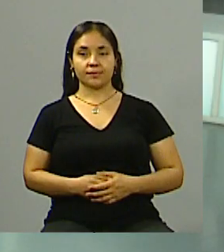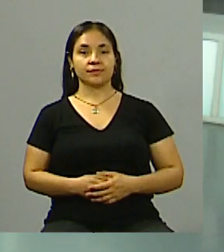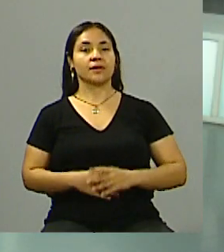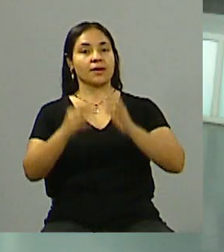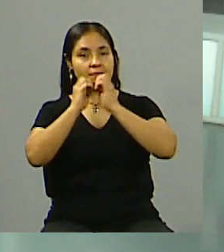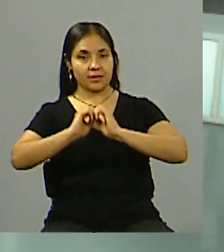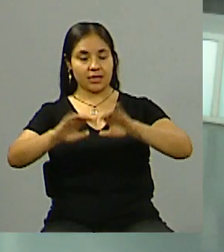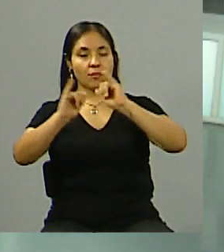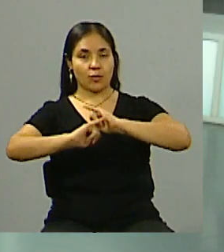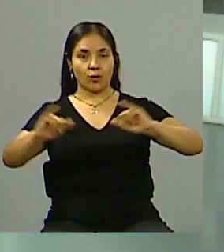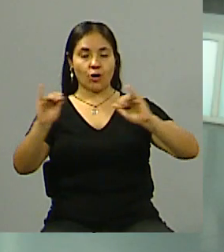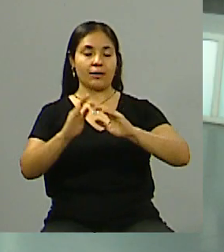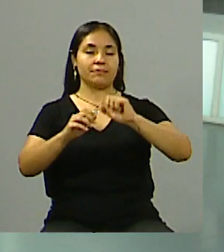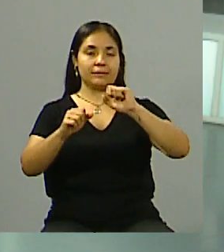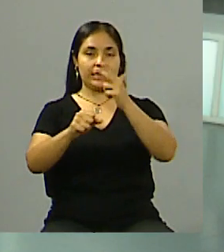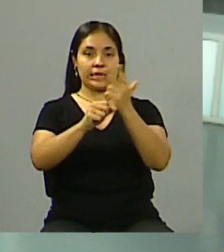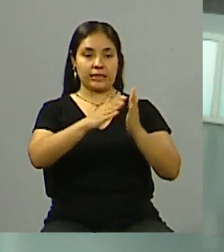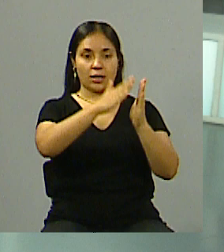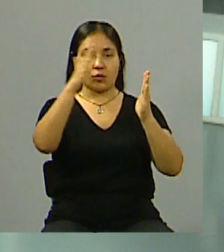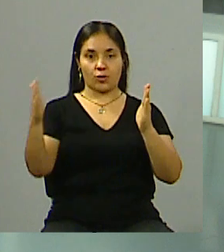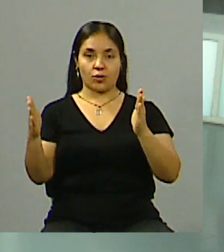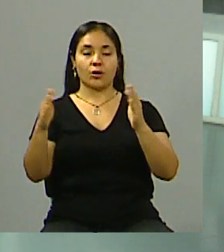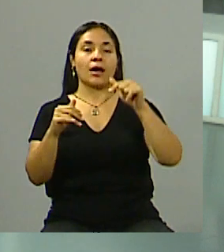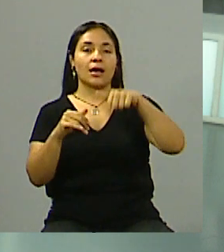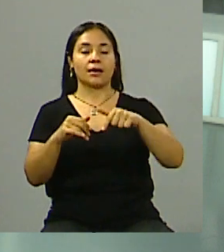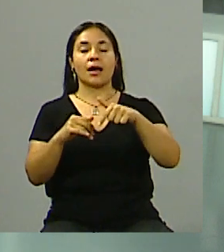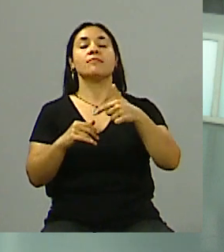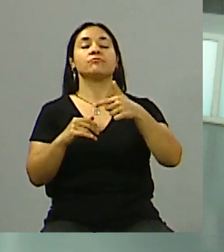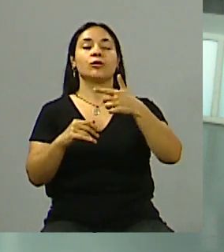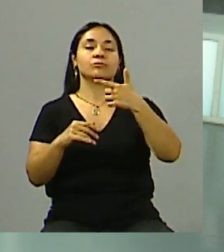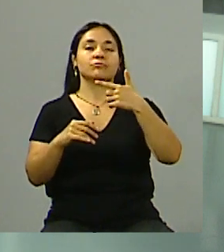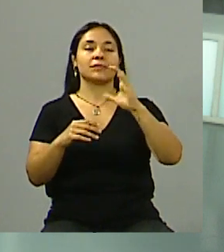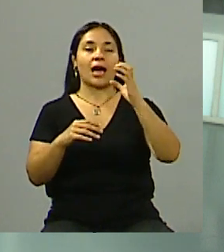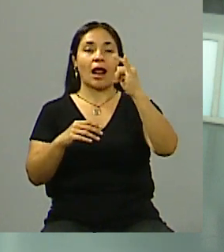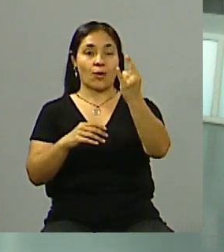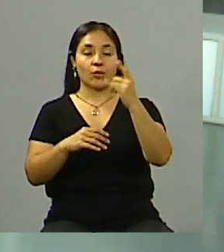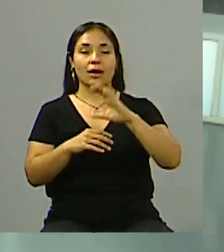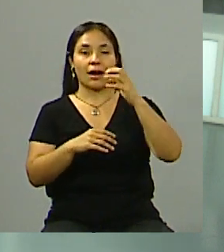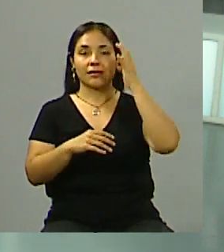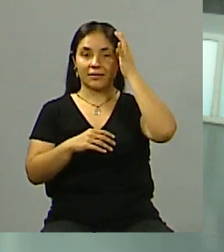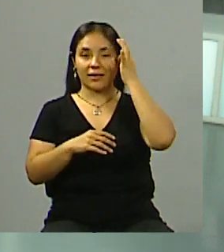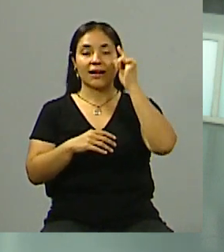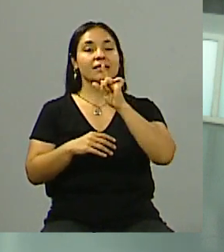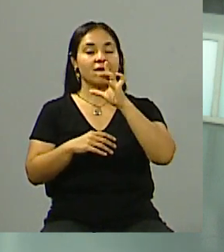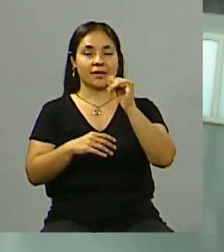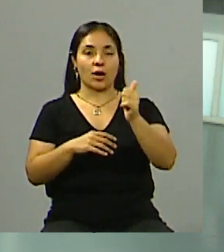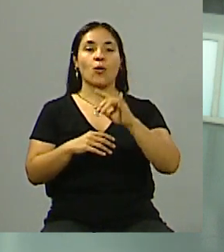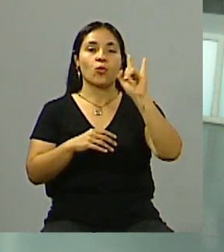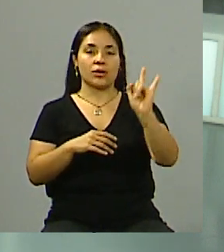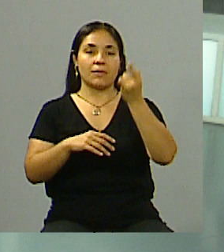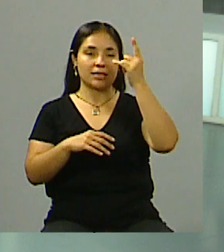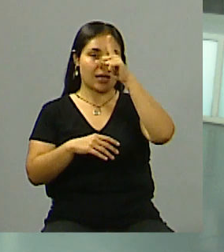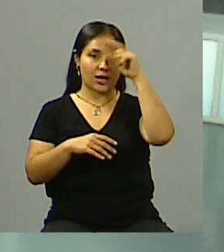Comenzamos el tercer bloque de apuntes acá por Señalú, el canal 30 de la Universidad Nacional de Cuyo, ¿sí?